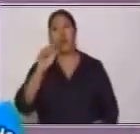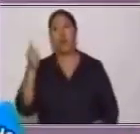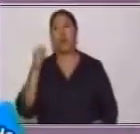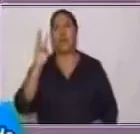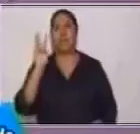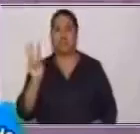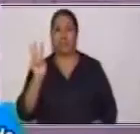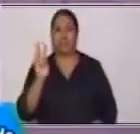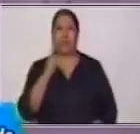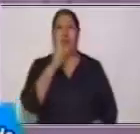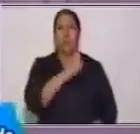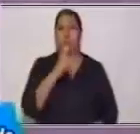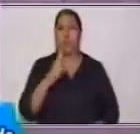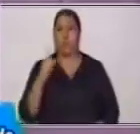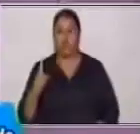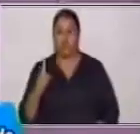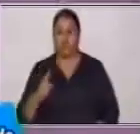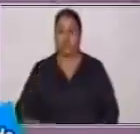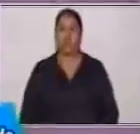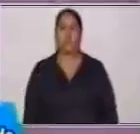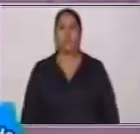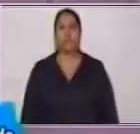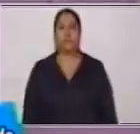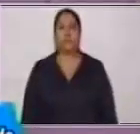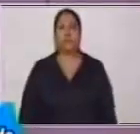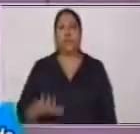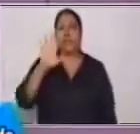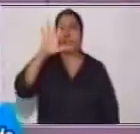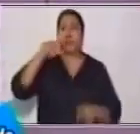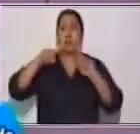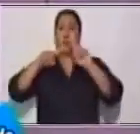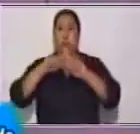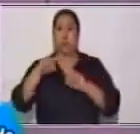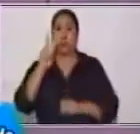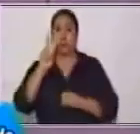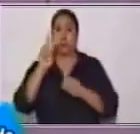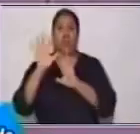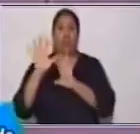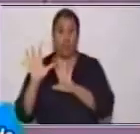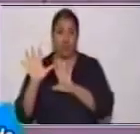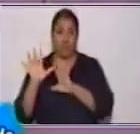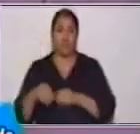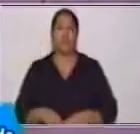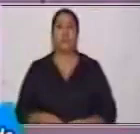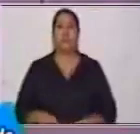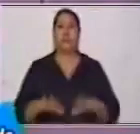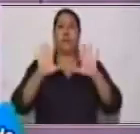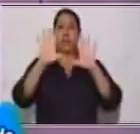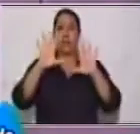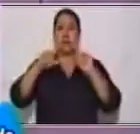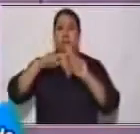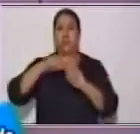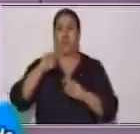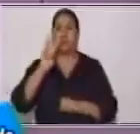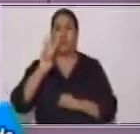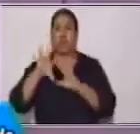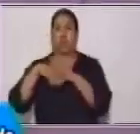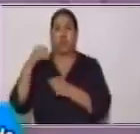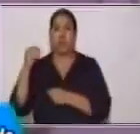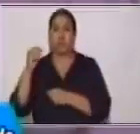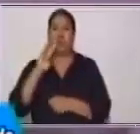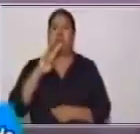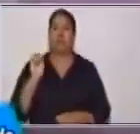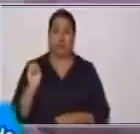1, 1, 1. 5 por 2, 10, y 10 por 3,